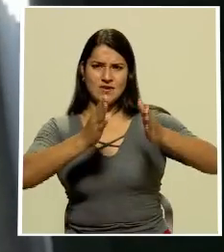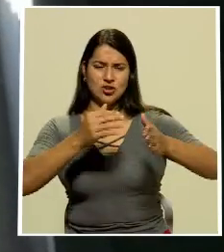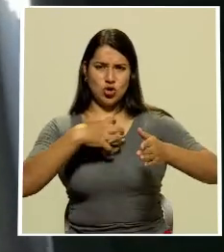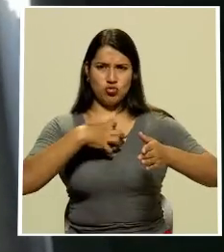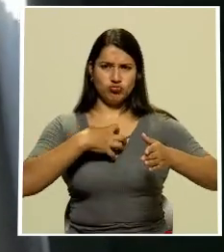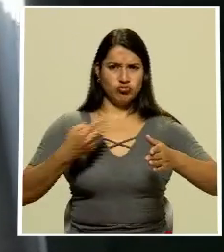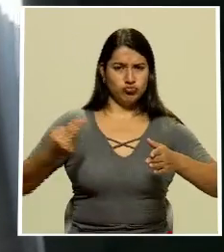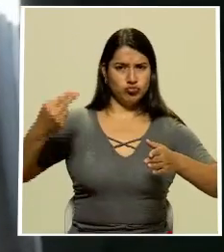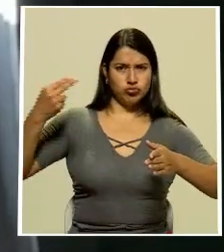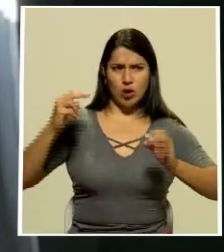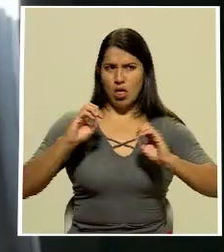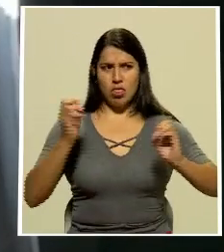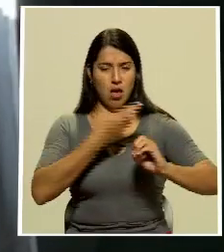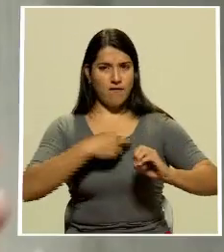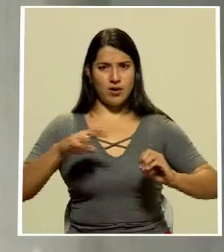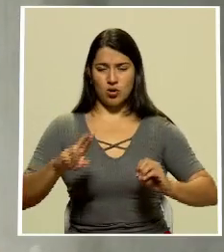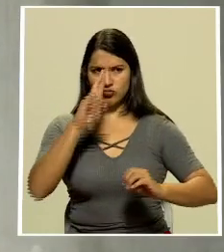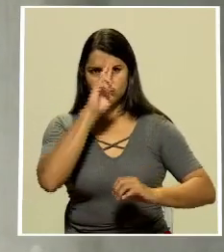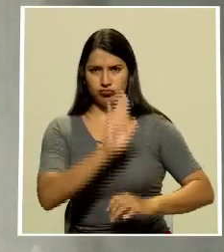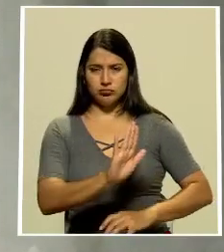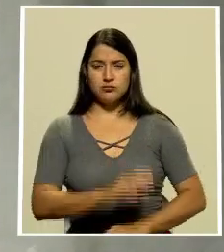ni especialmente religiosos.